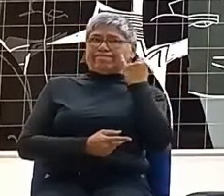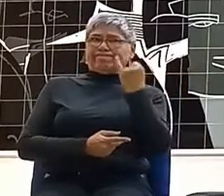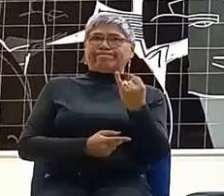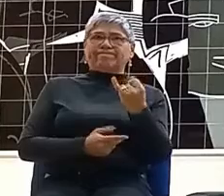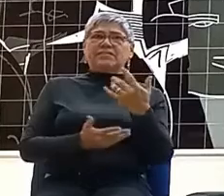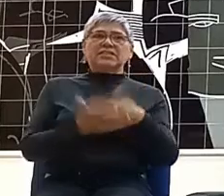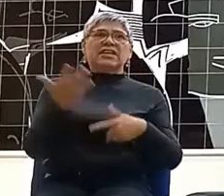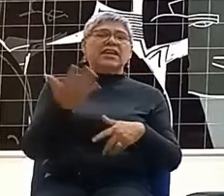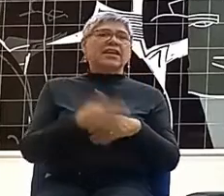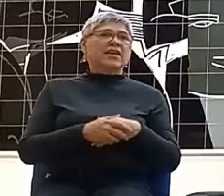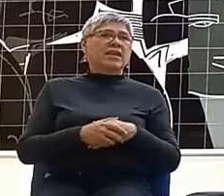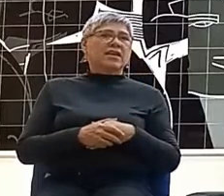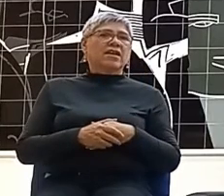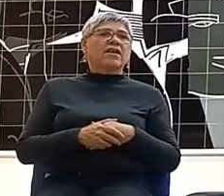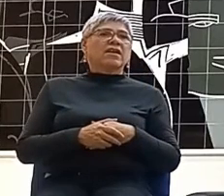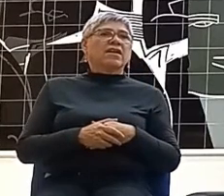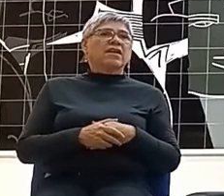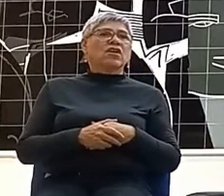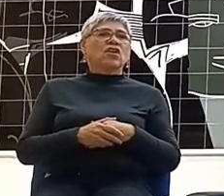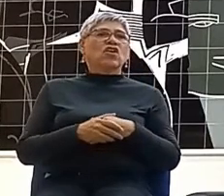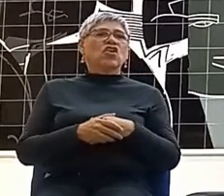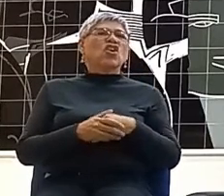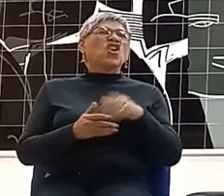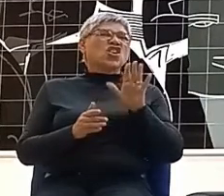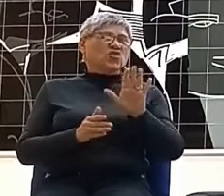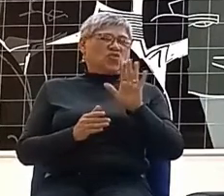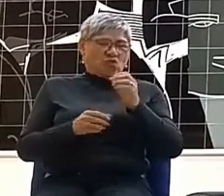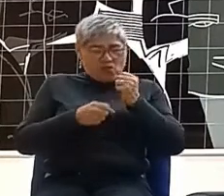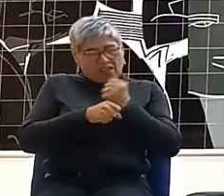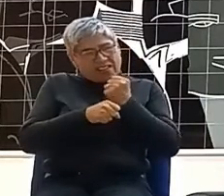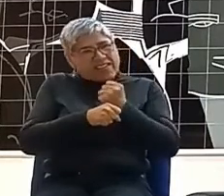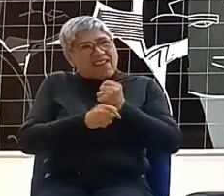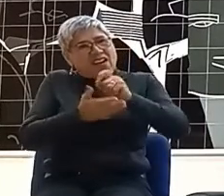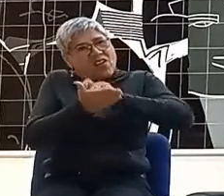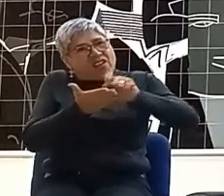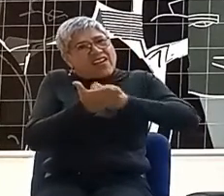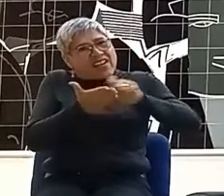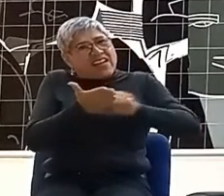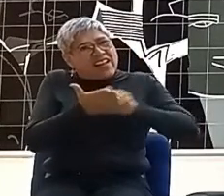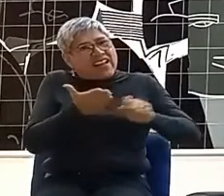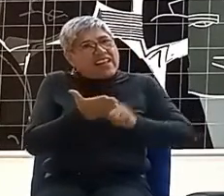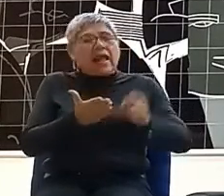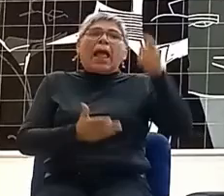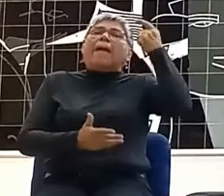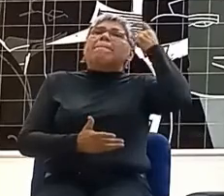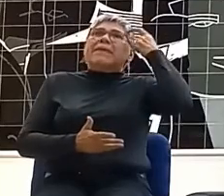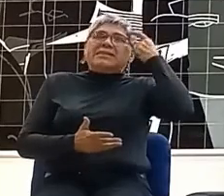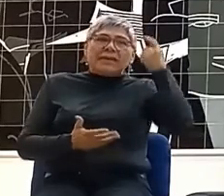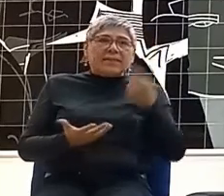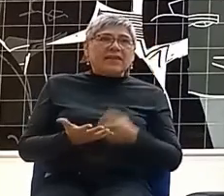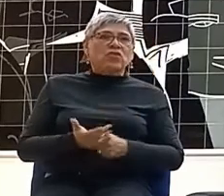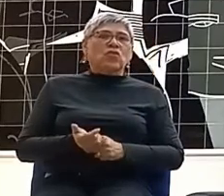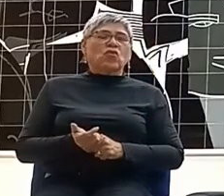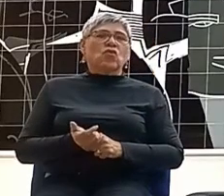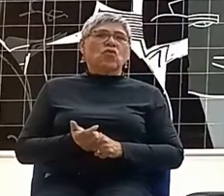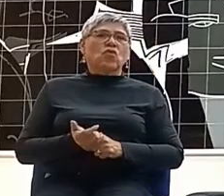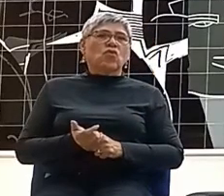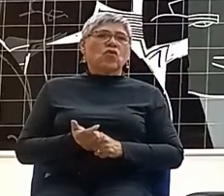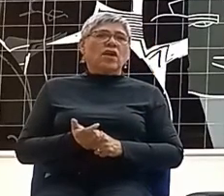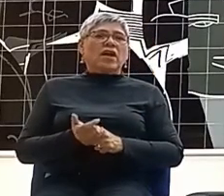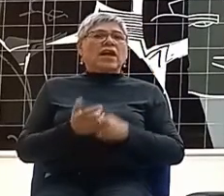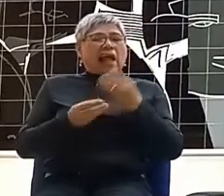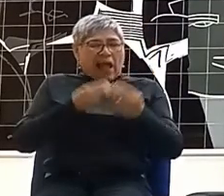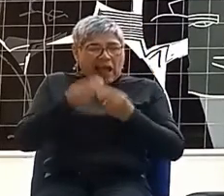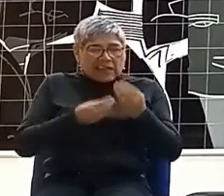y es lo que tiene que ver con el oficio de escritor, con el oficio de pensar, con el oficio de